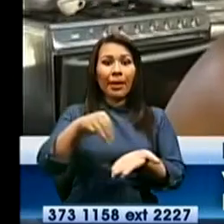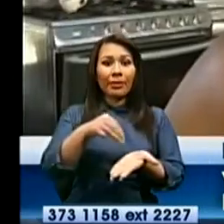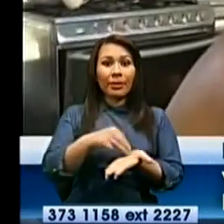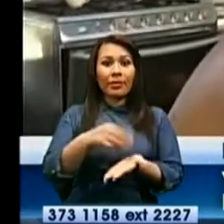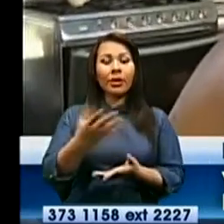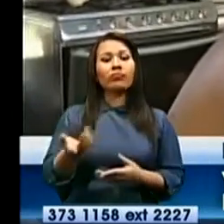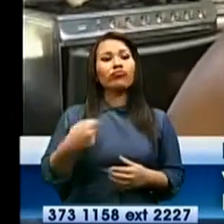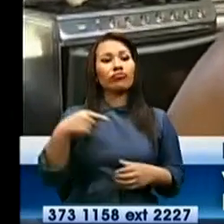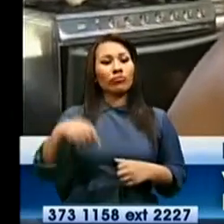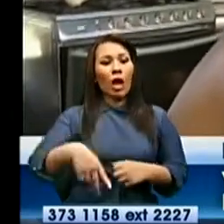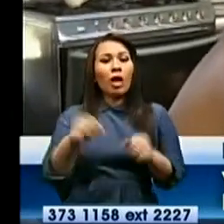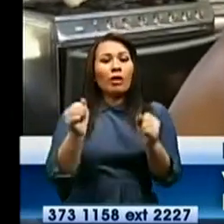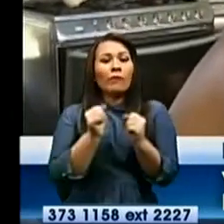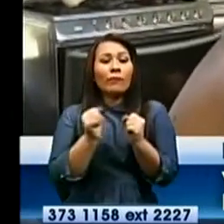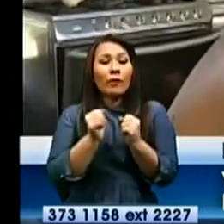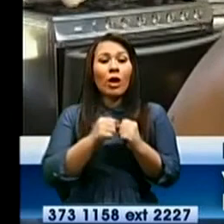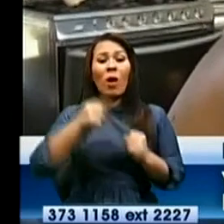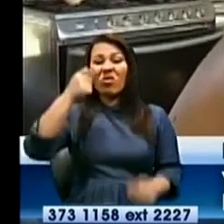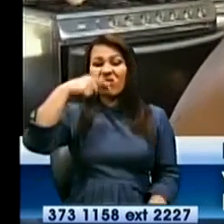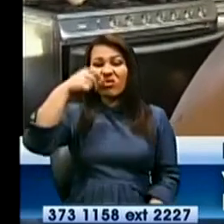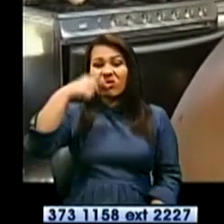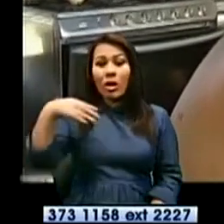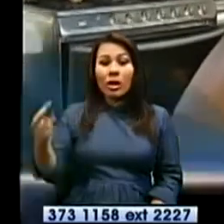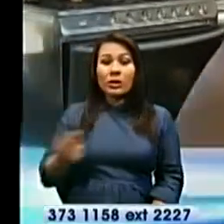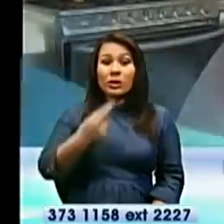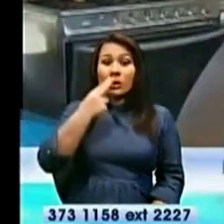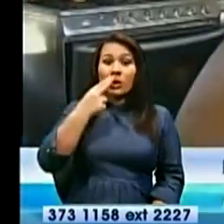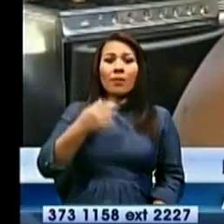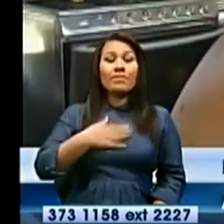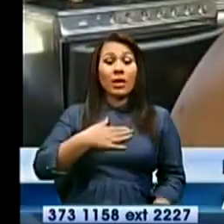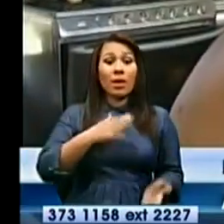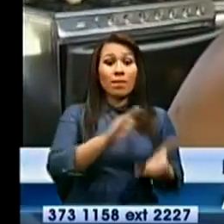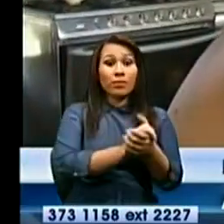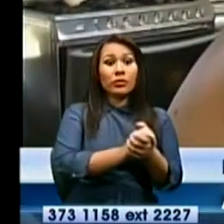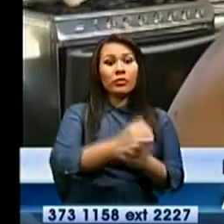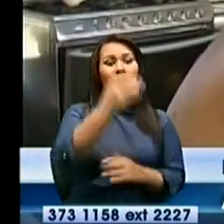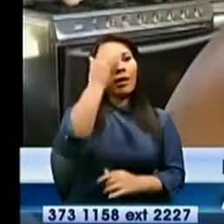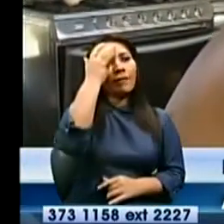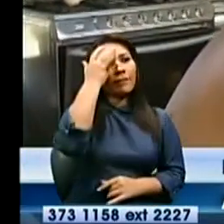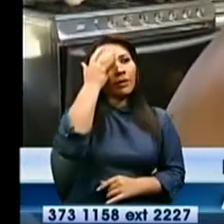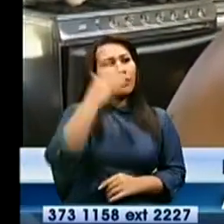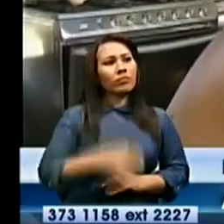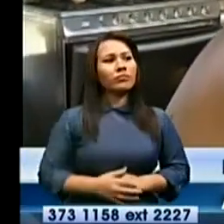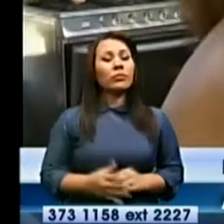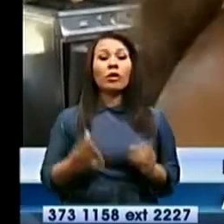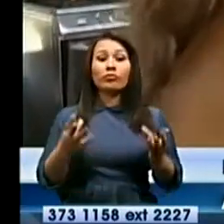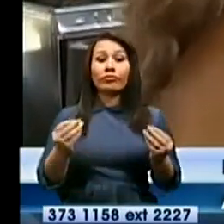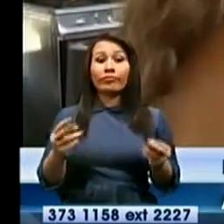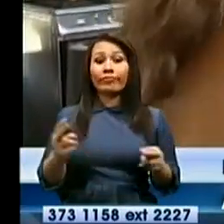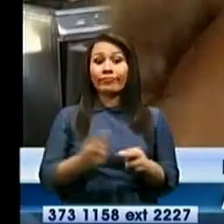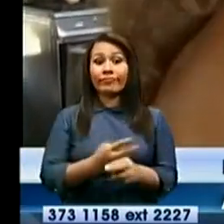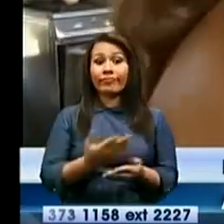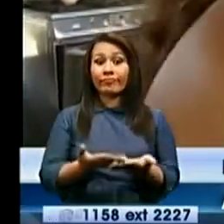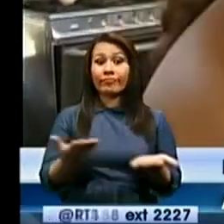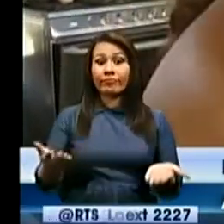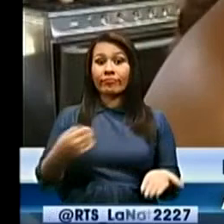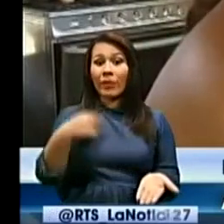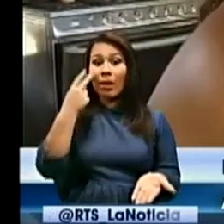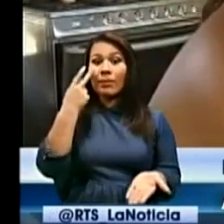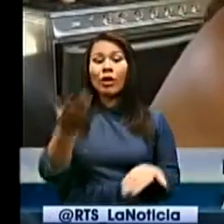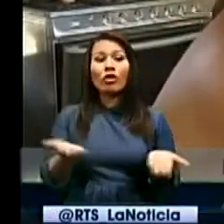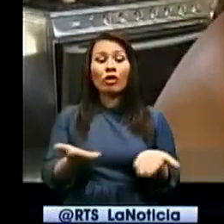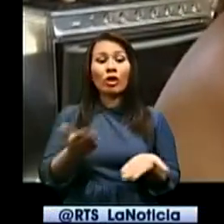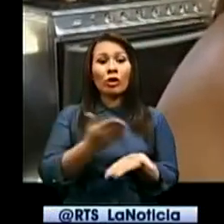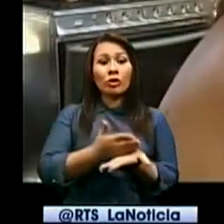Mucho frío, mucho polvo esto, ya mi marido de eso se ha enfermado, y tantas cosas que pasan. Mire, tenemos que cocinar,